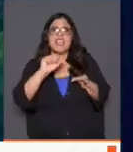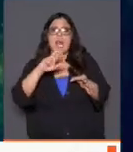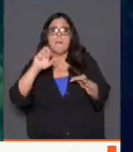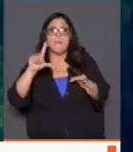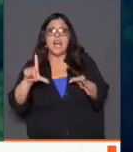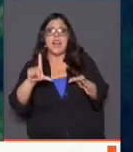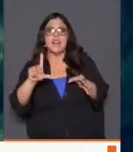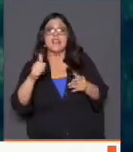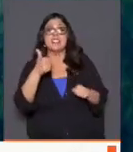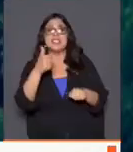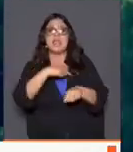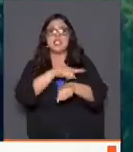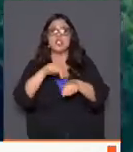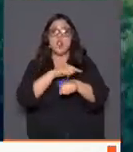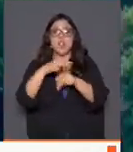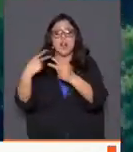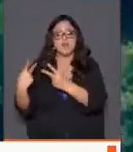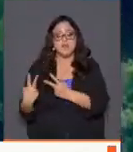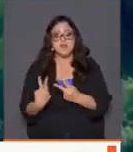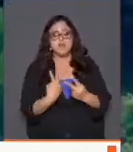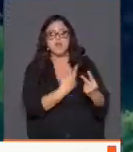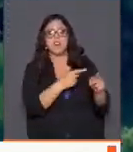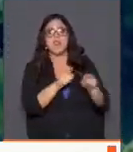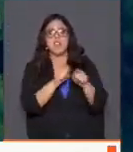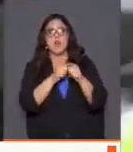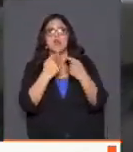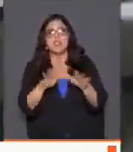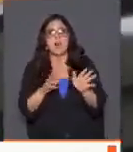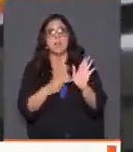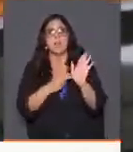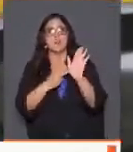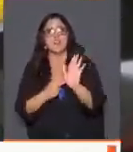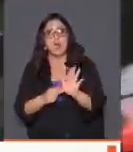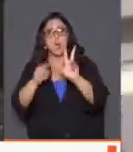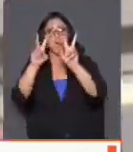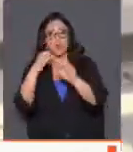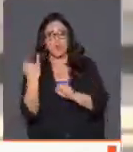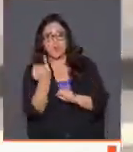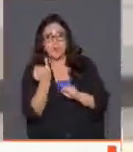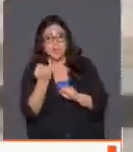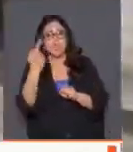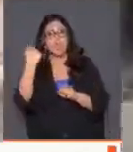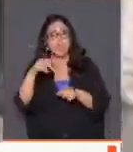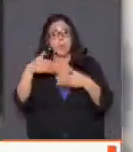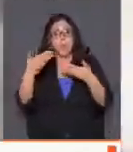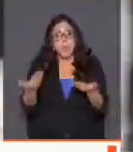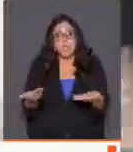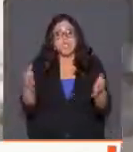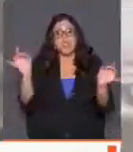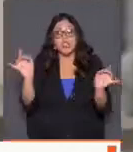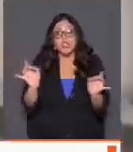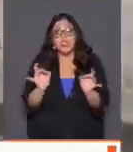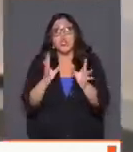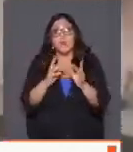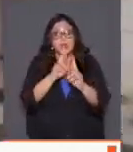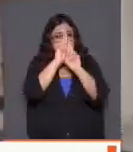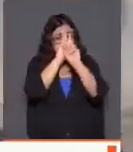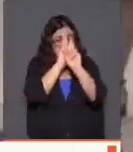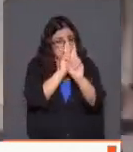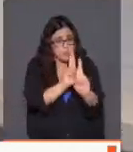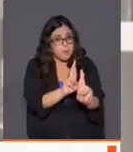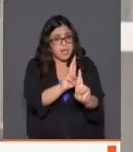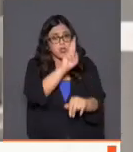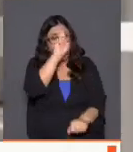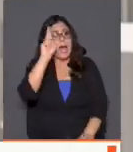donde buscan impulsar un nuevo referéndum independentista pero que pese a eso no tuvo más que señales de respeto hacia